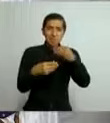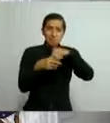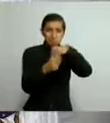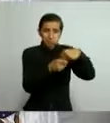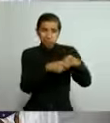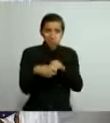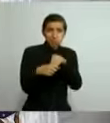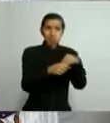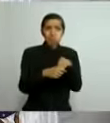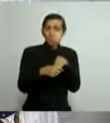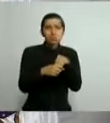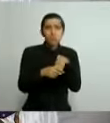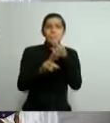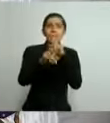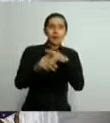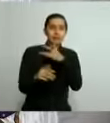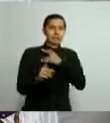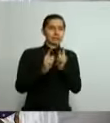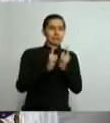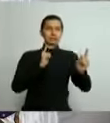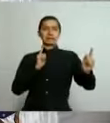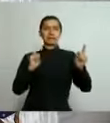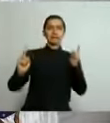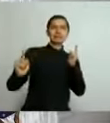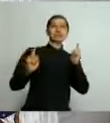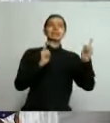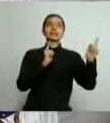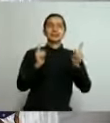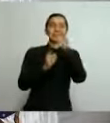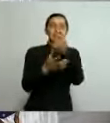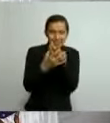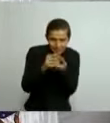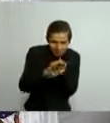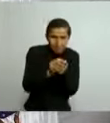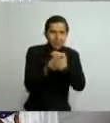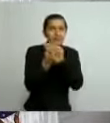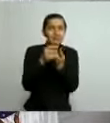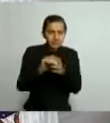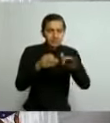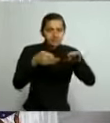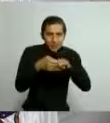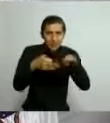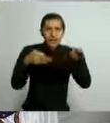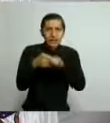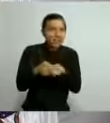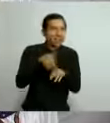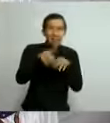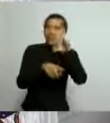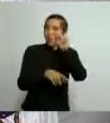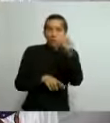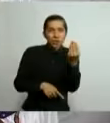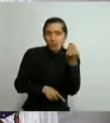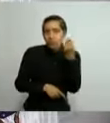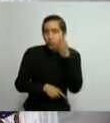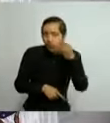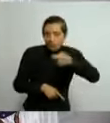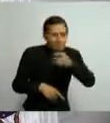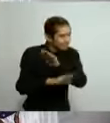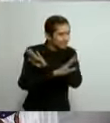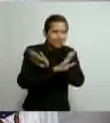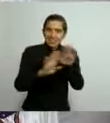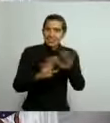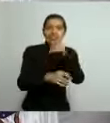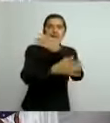personas, toma tu sana distancia, lávate las manos, no saludos de besos, no